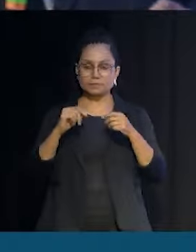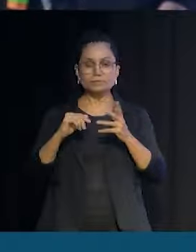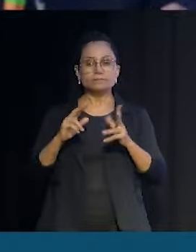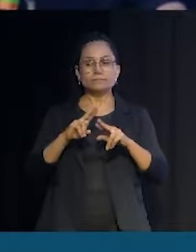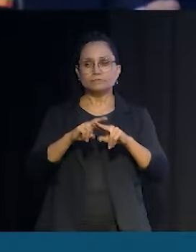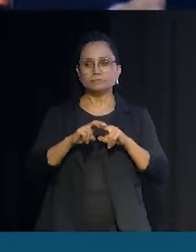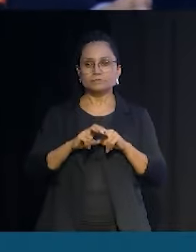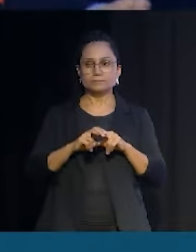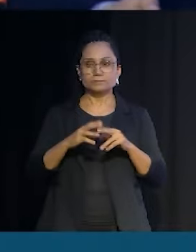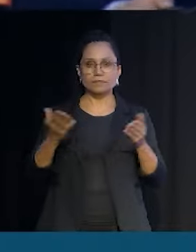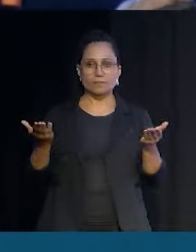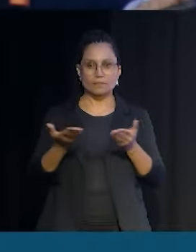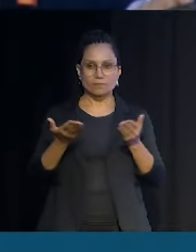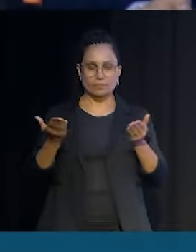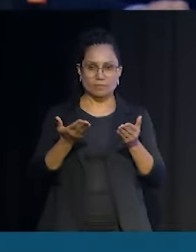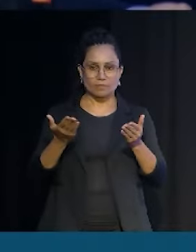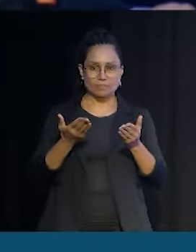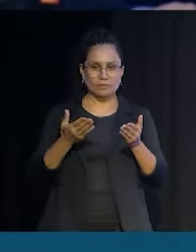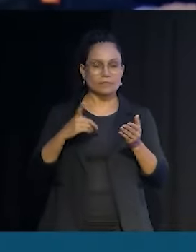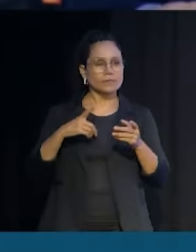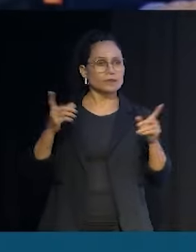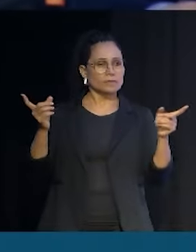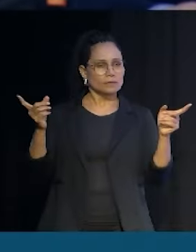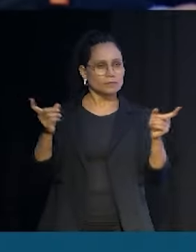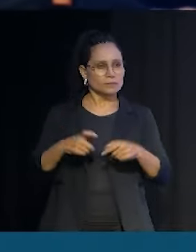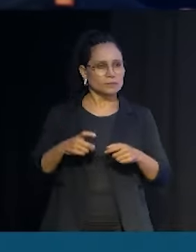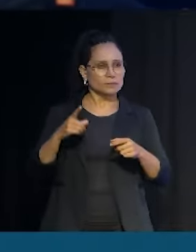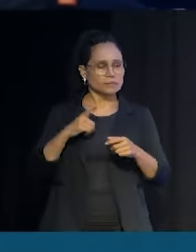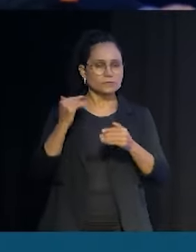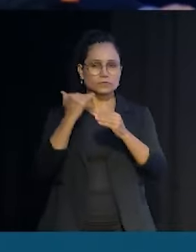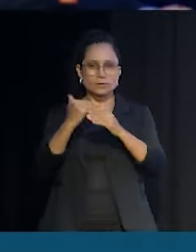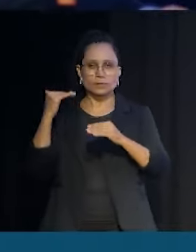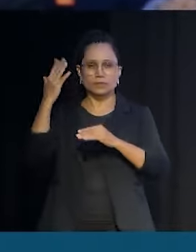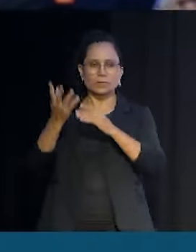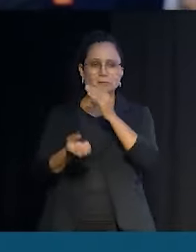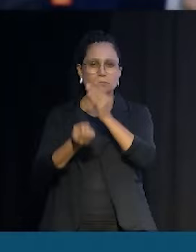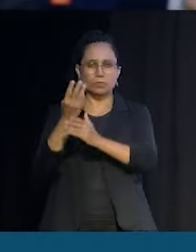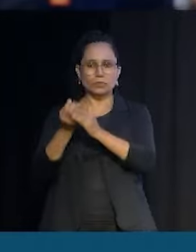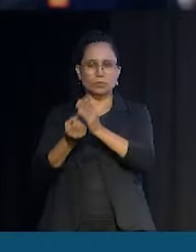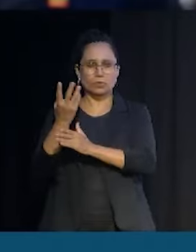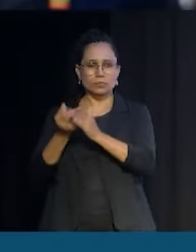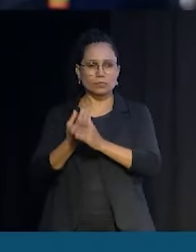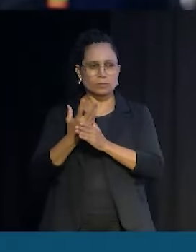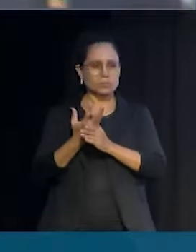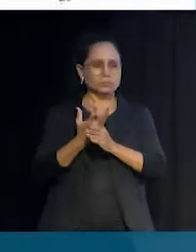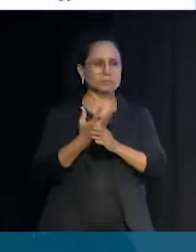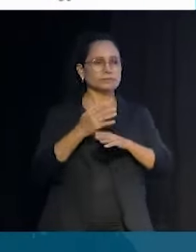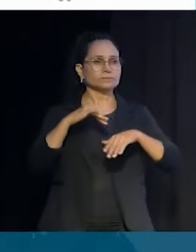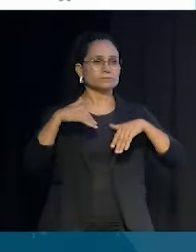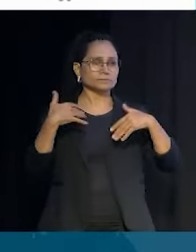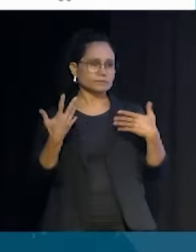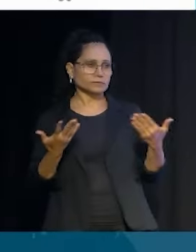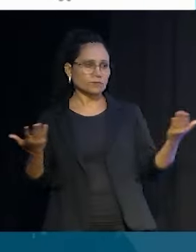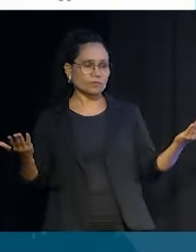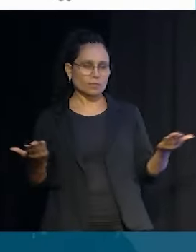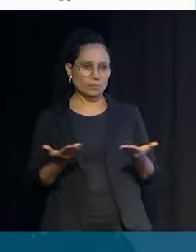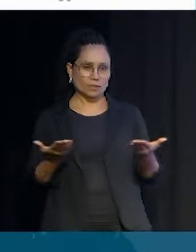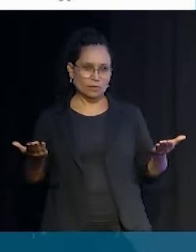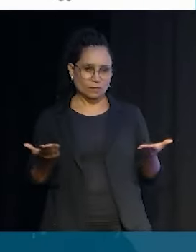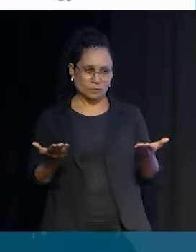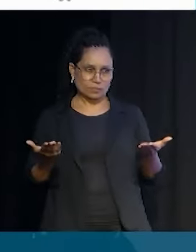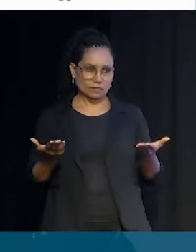Y por eso está subiendo más y tenemos capacidad para aumentar la producción y atingir esto.